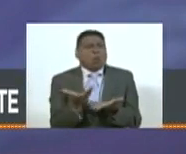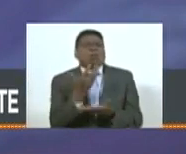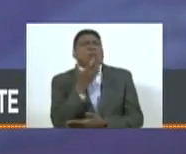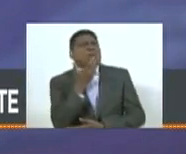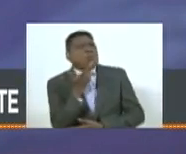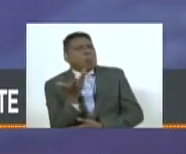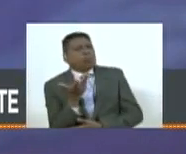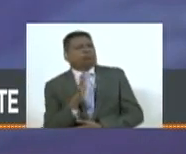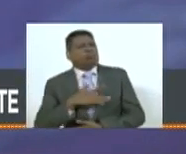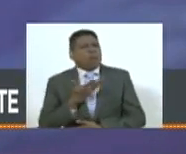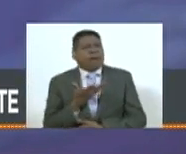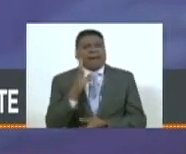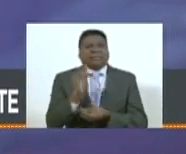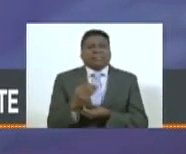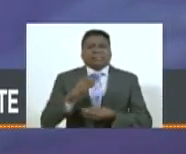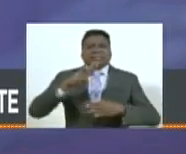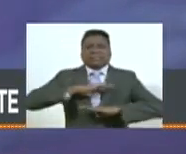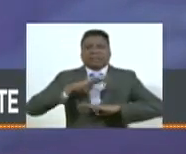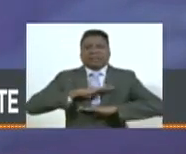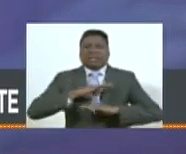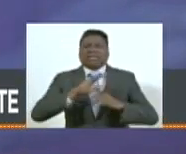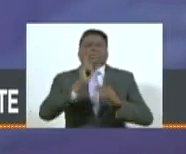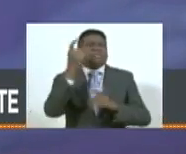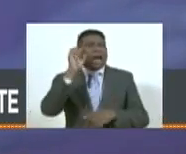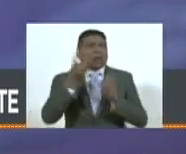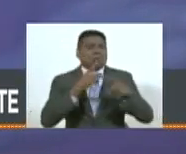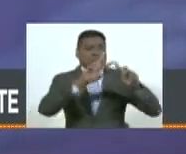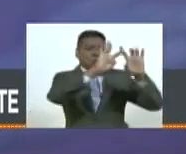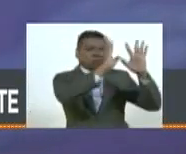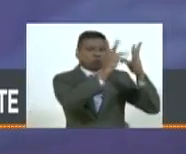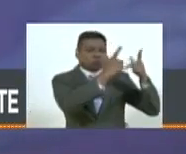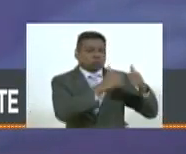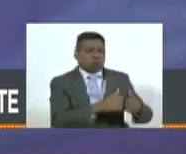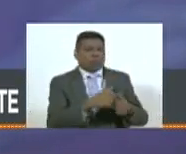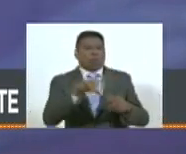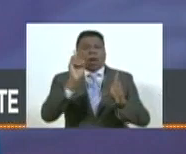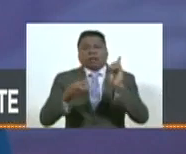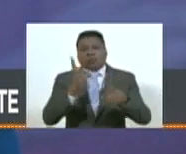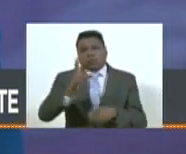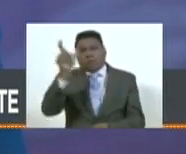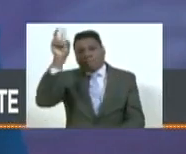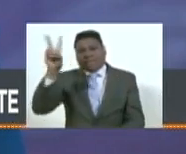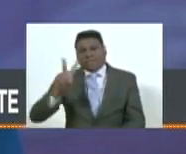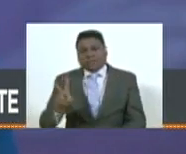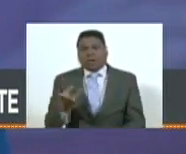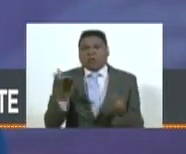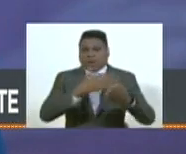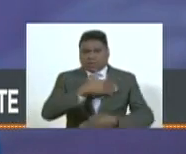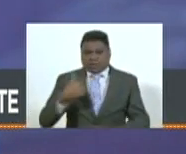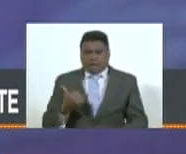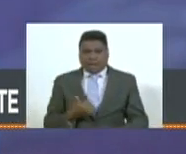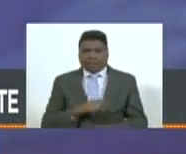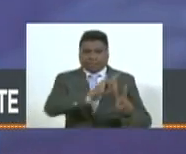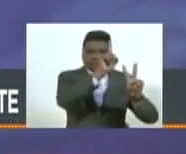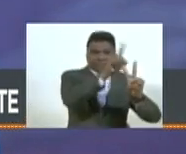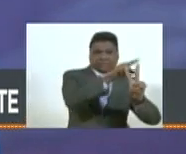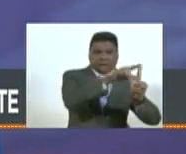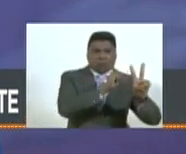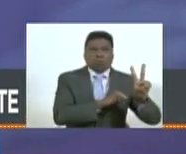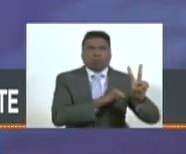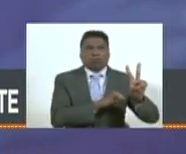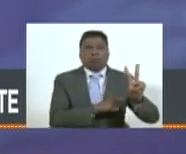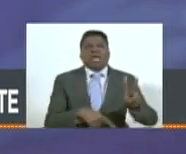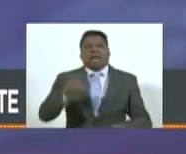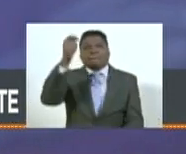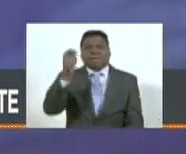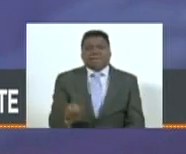necesidad que, según esta encuesta, tienen gran parte de los venezolanos, por un lado. Y por el otro, ahondar en la pregunta de mi compañero, la Fiscal